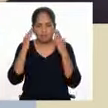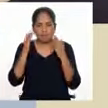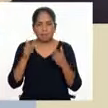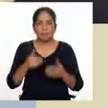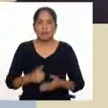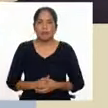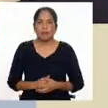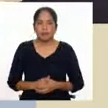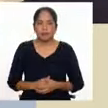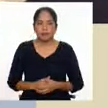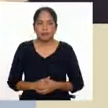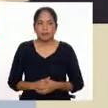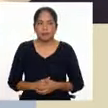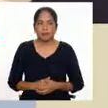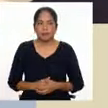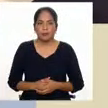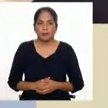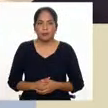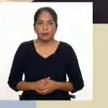sus palabras, señor ministro.